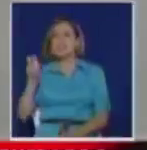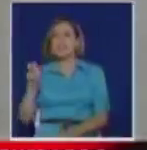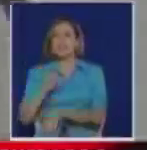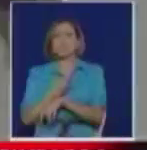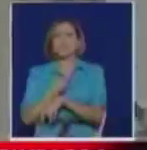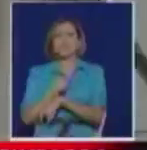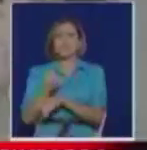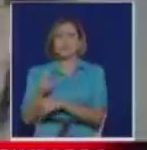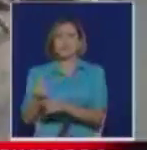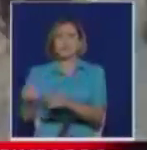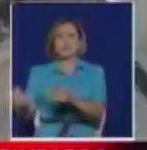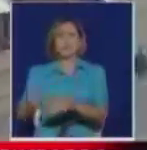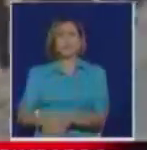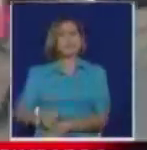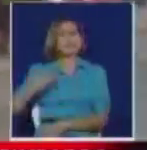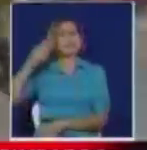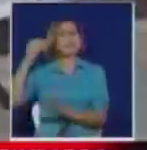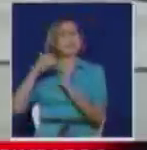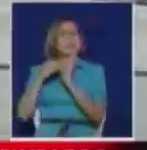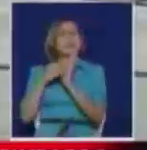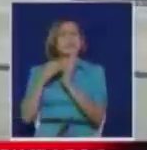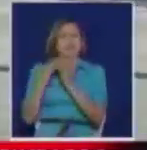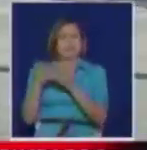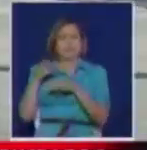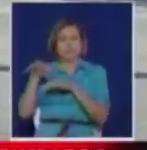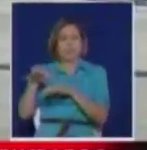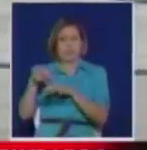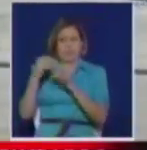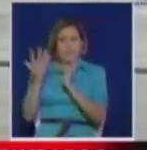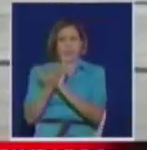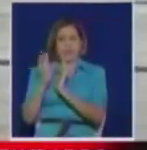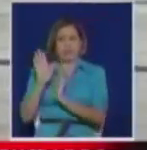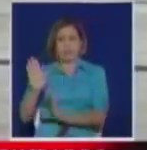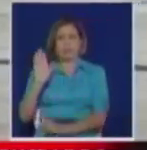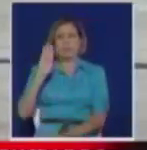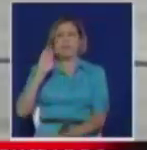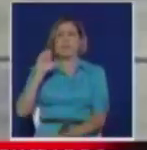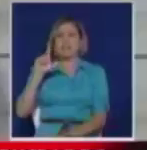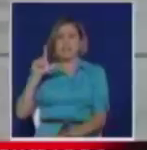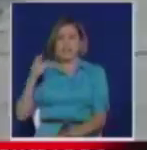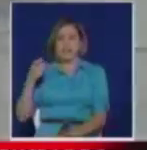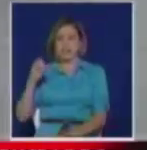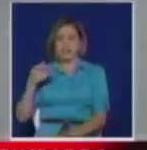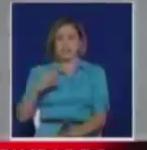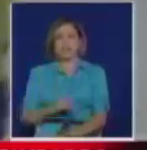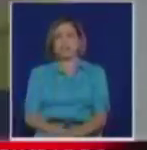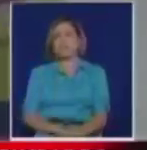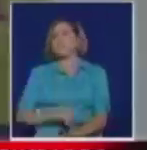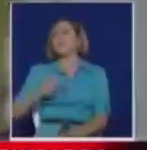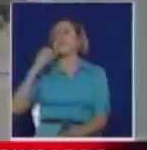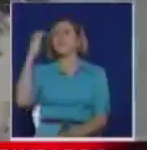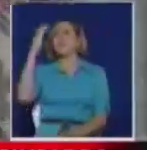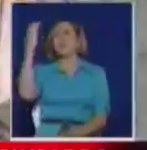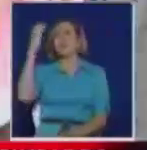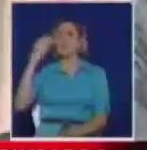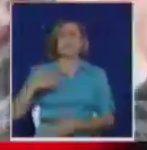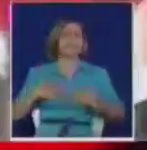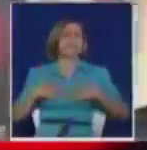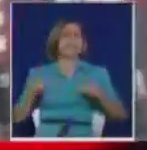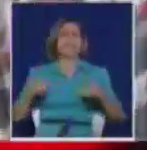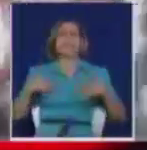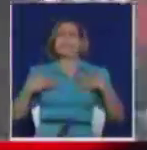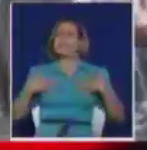el segundo que consigue la cartagenera en el Mundial de Bélgica. Mejor tiempo y es otro título del mundo para Colombia. Muy contenta, muy